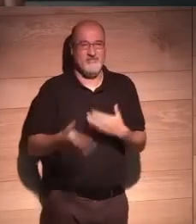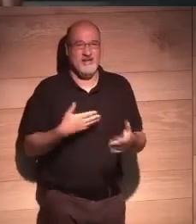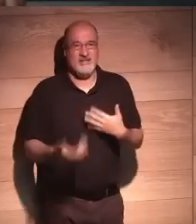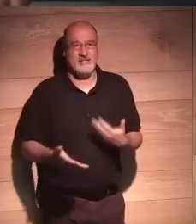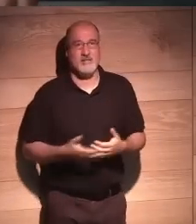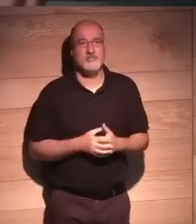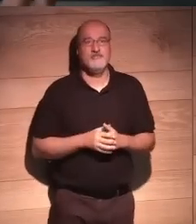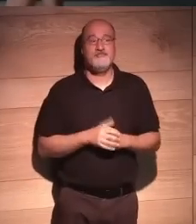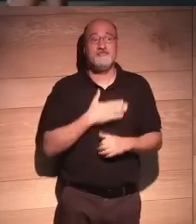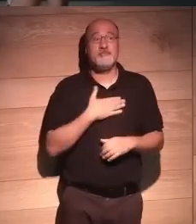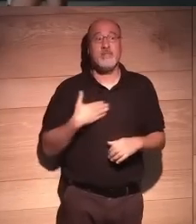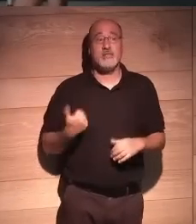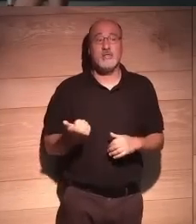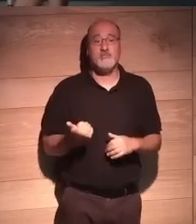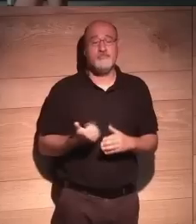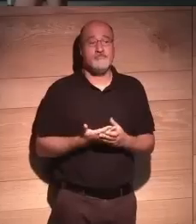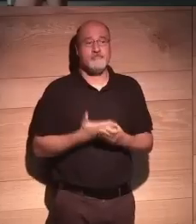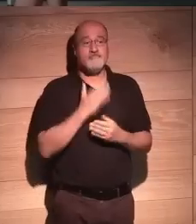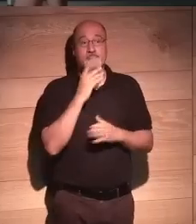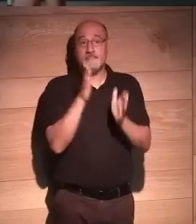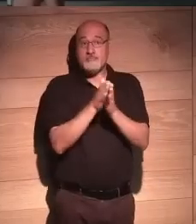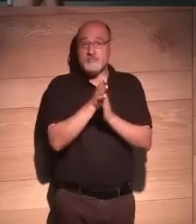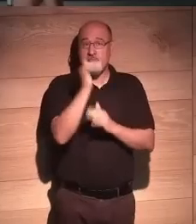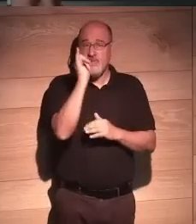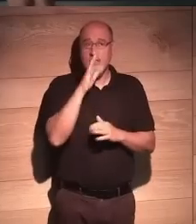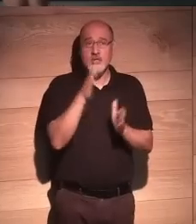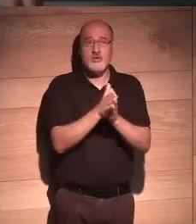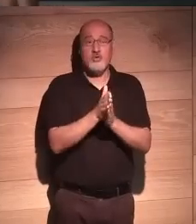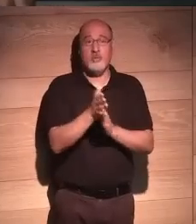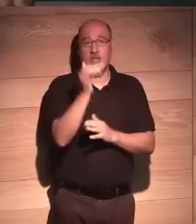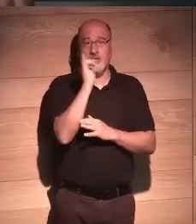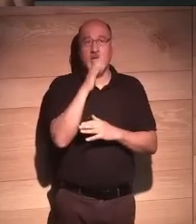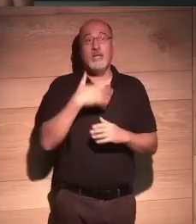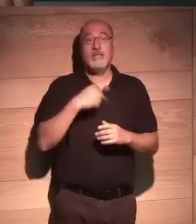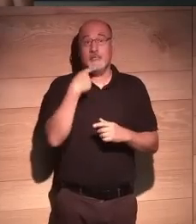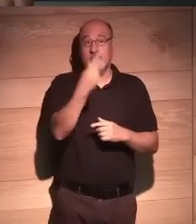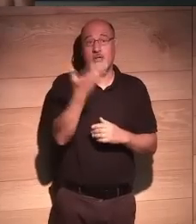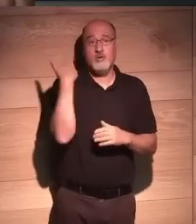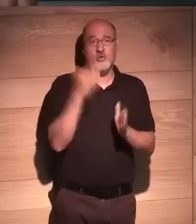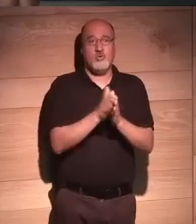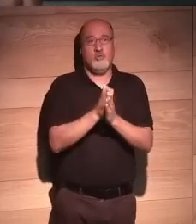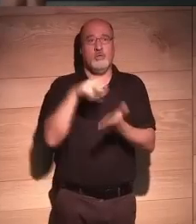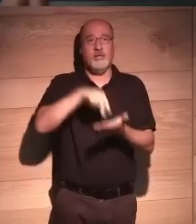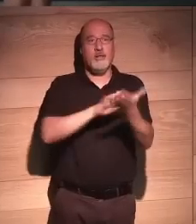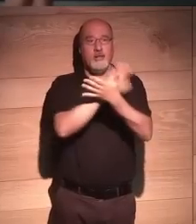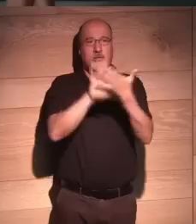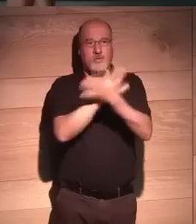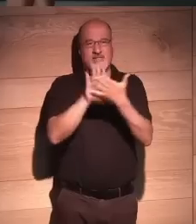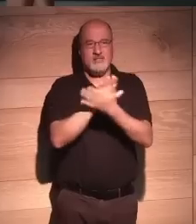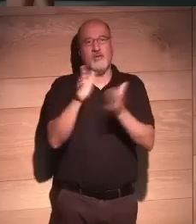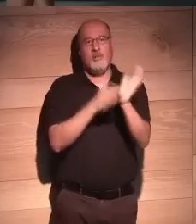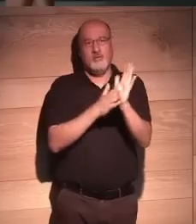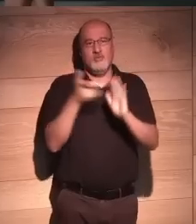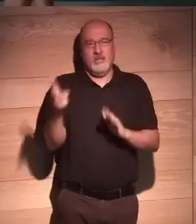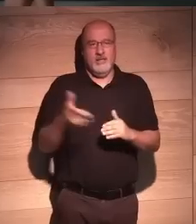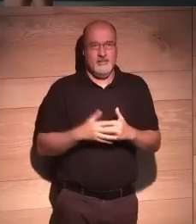quiero. Bueno, tenemos un compañero. Es que esto Sí, no lo he citado. es Tenemos importante. un compañero en el lenguaje de signos. Por favor, un aplauso para